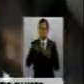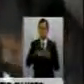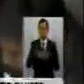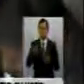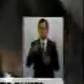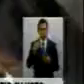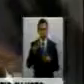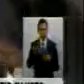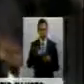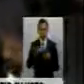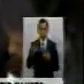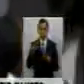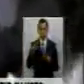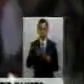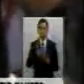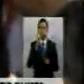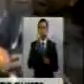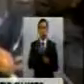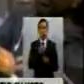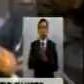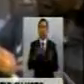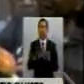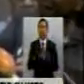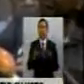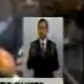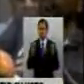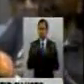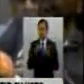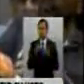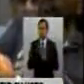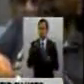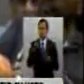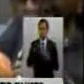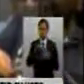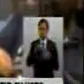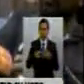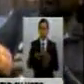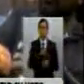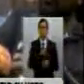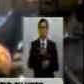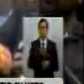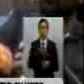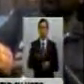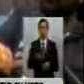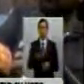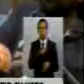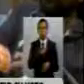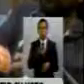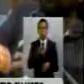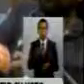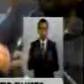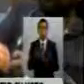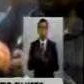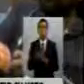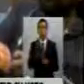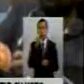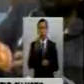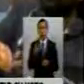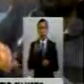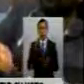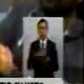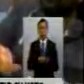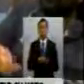cumplió el requisito democrático. Es mucho más democrático ser elegido con 160 que con 157. Mejor con